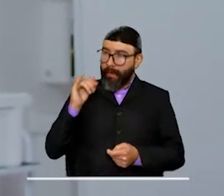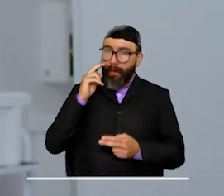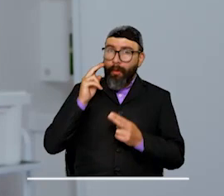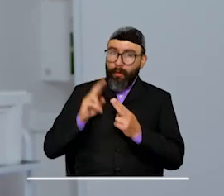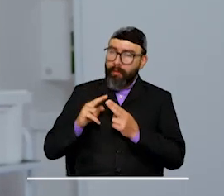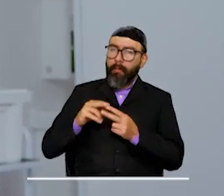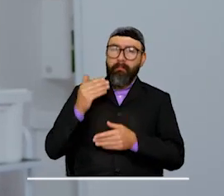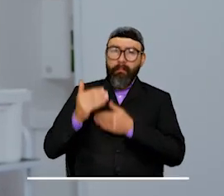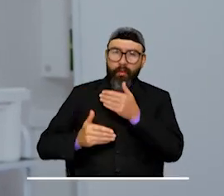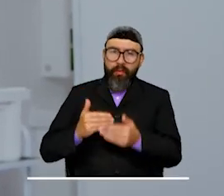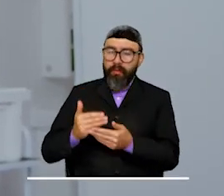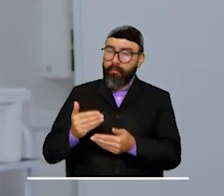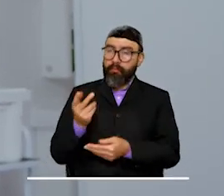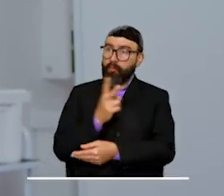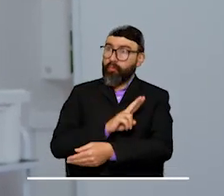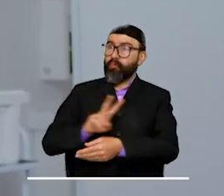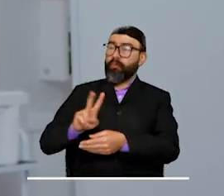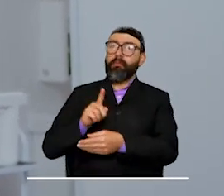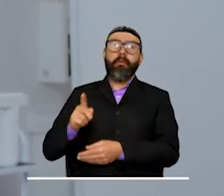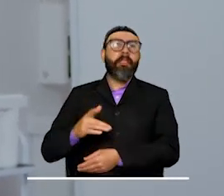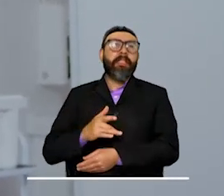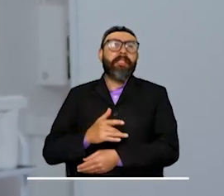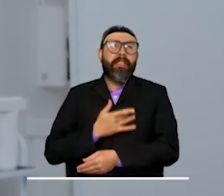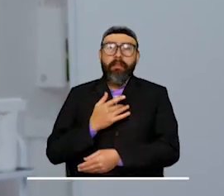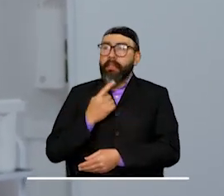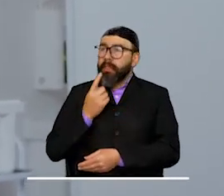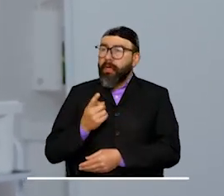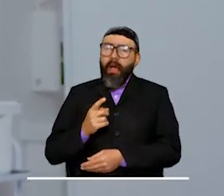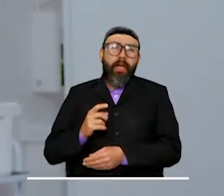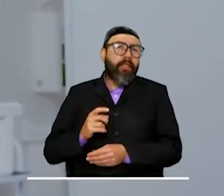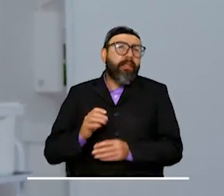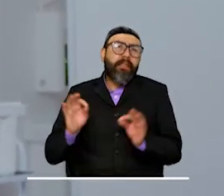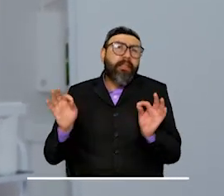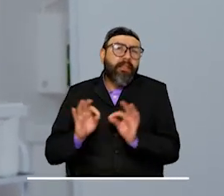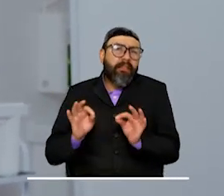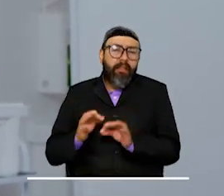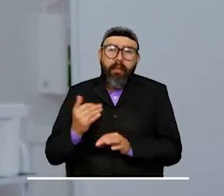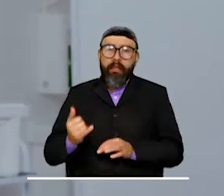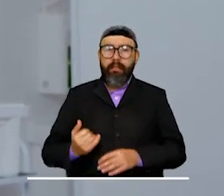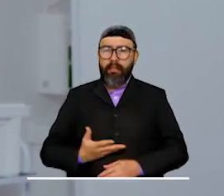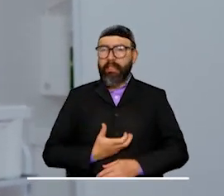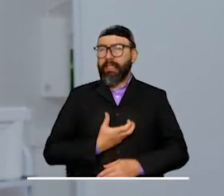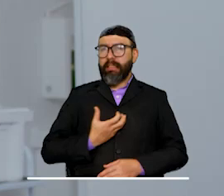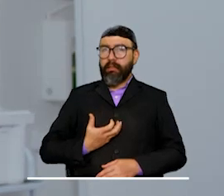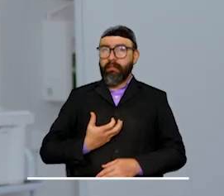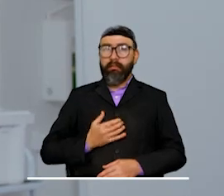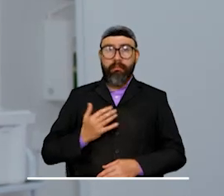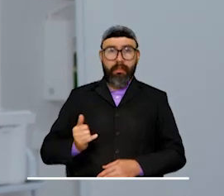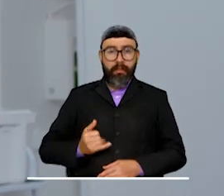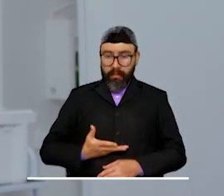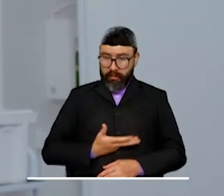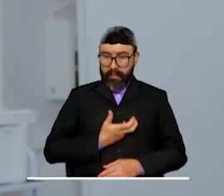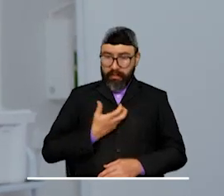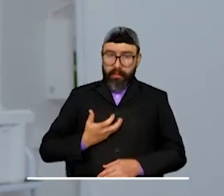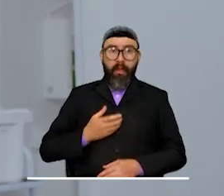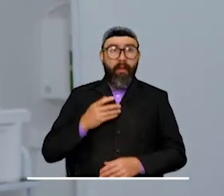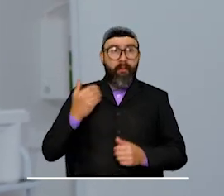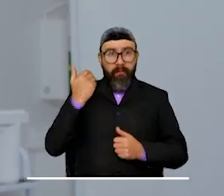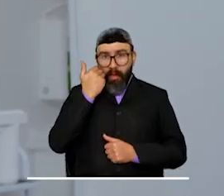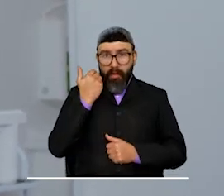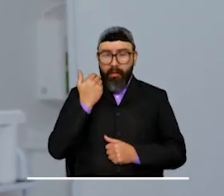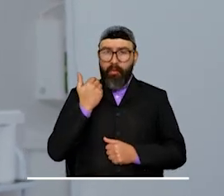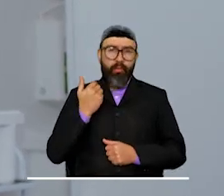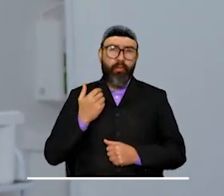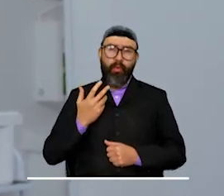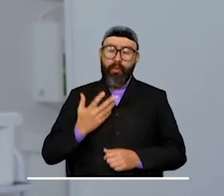una simple gastritis? Quiero que entiendan que la gastritis no es una enfermedad. La gastritis es